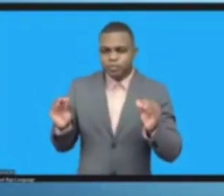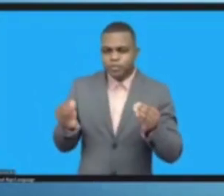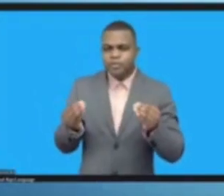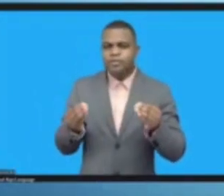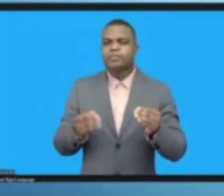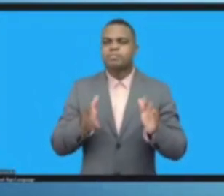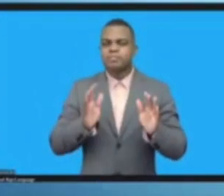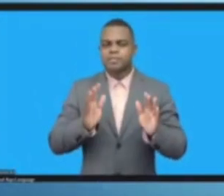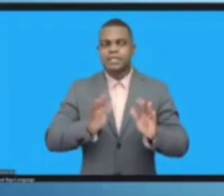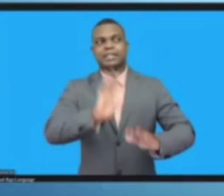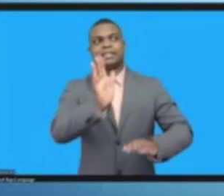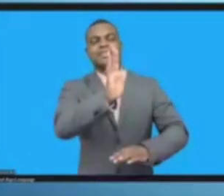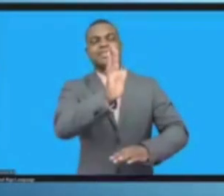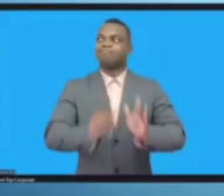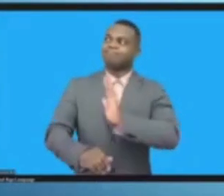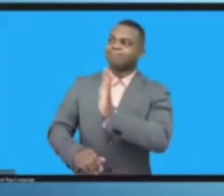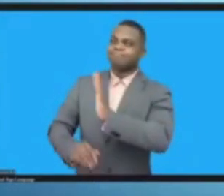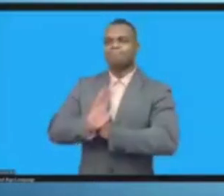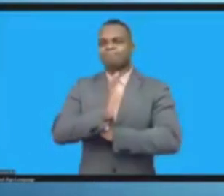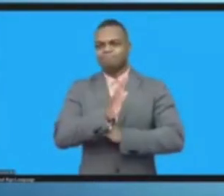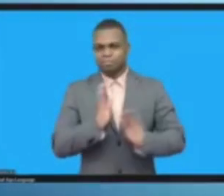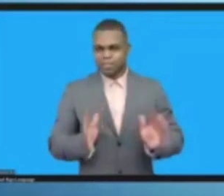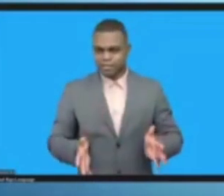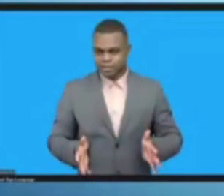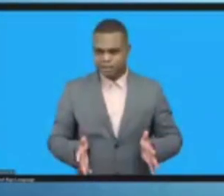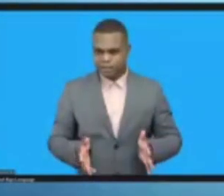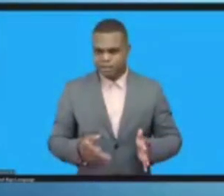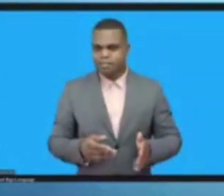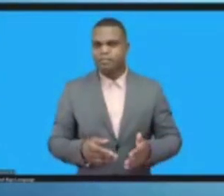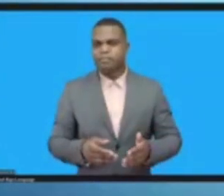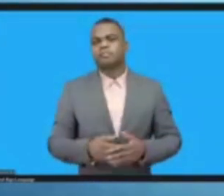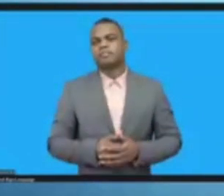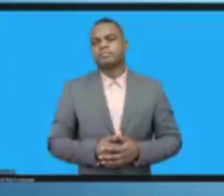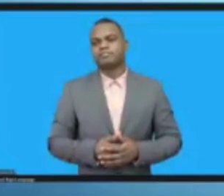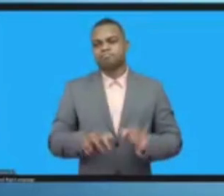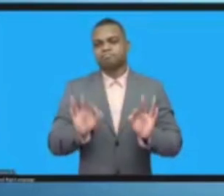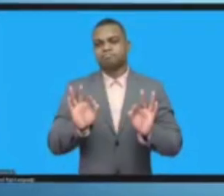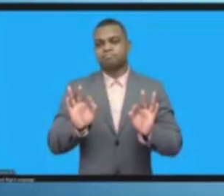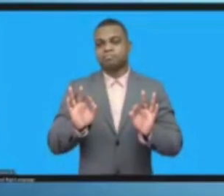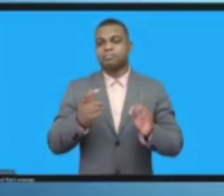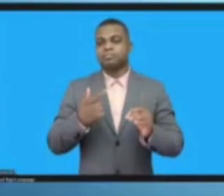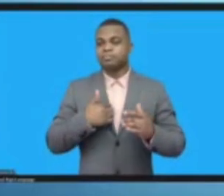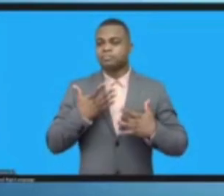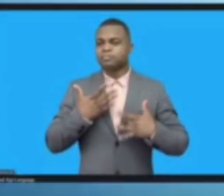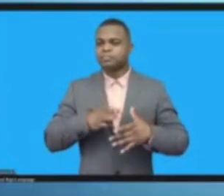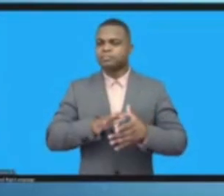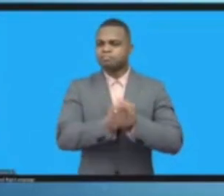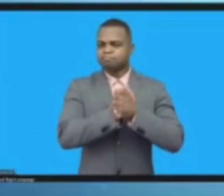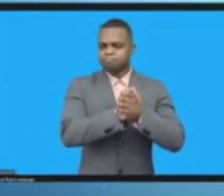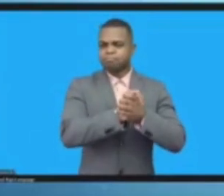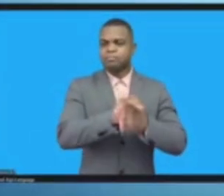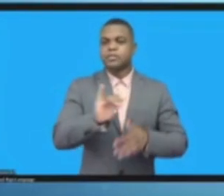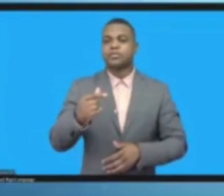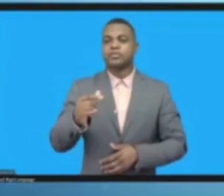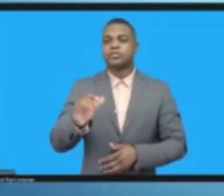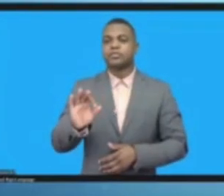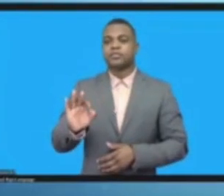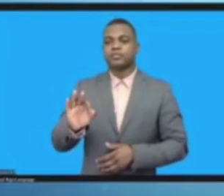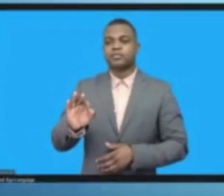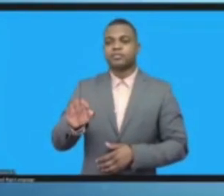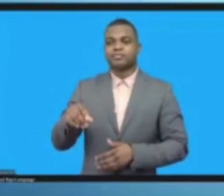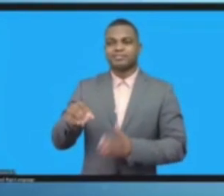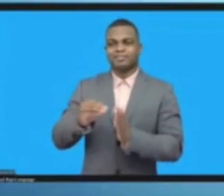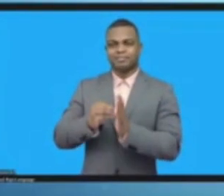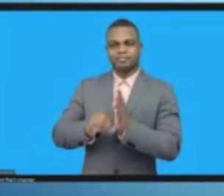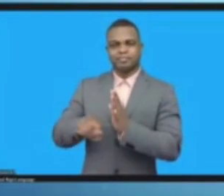y a la participación de varios jóvenes y jóvenes de la juventud en todo el mundo por desarrollado